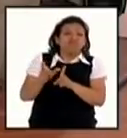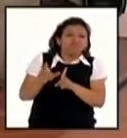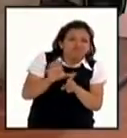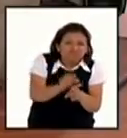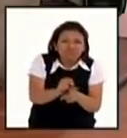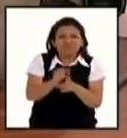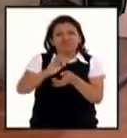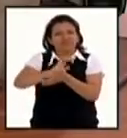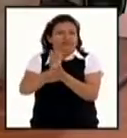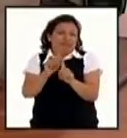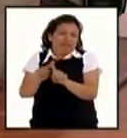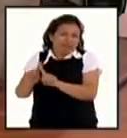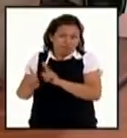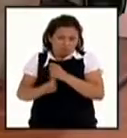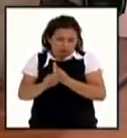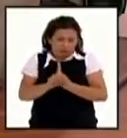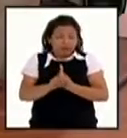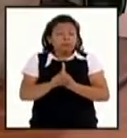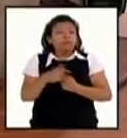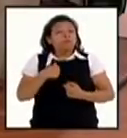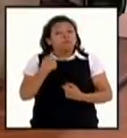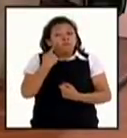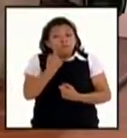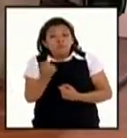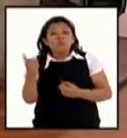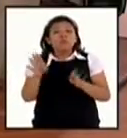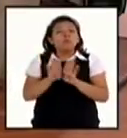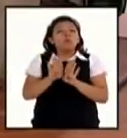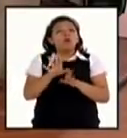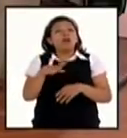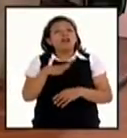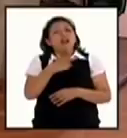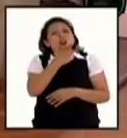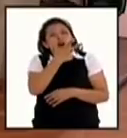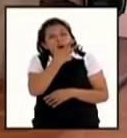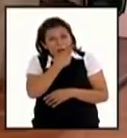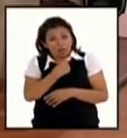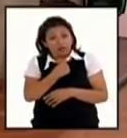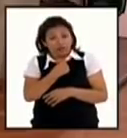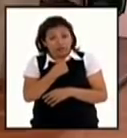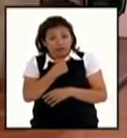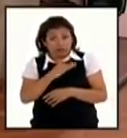etc. Y bueno, pude ver a hombres grandes llorando,